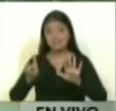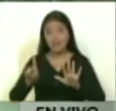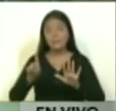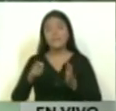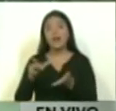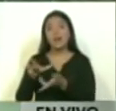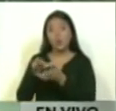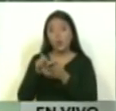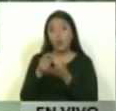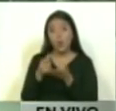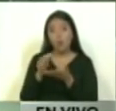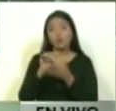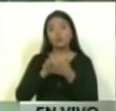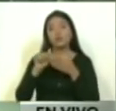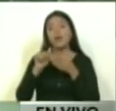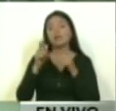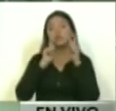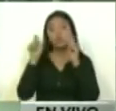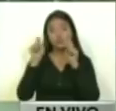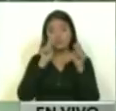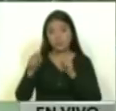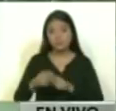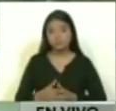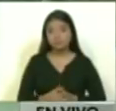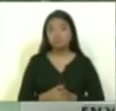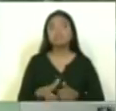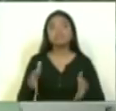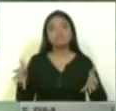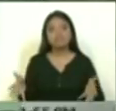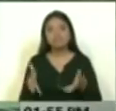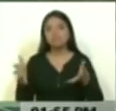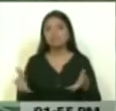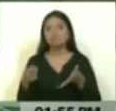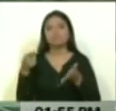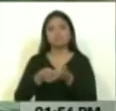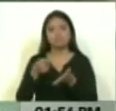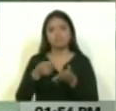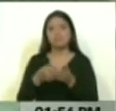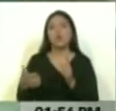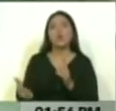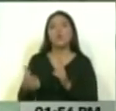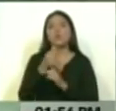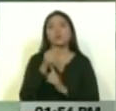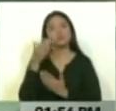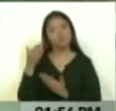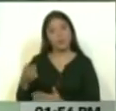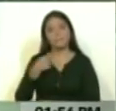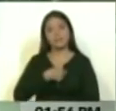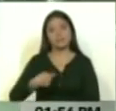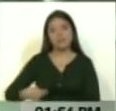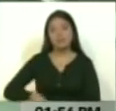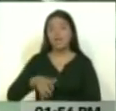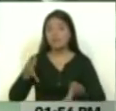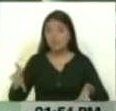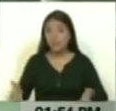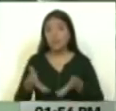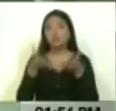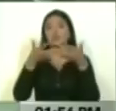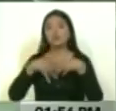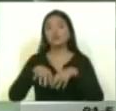cobro de divisas, para el turismo receptivo. Eso es una motivación a la inversión, eso lo logró usted, presidente, con este impulso del motor